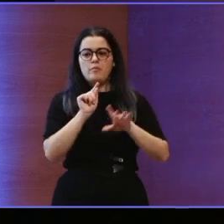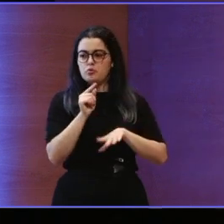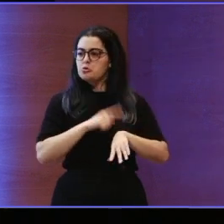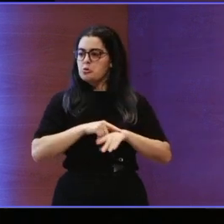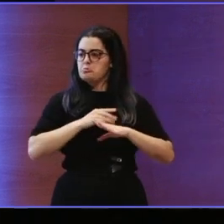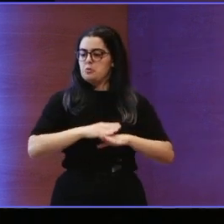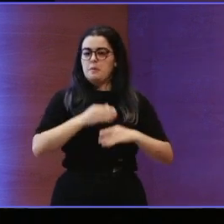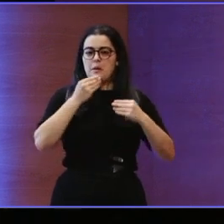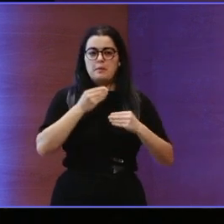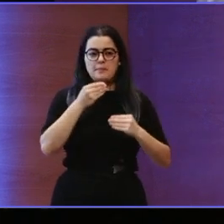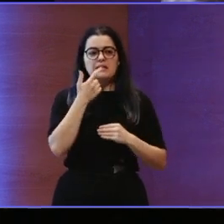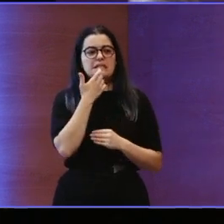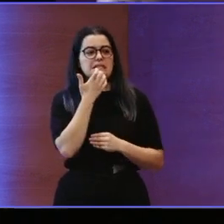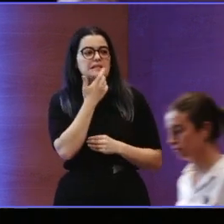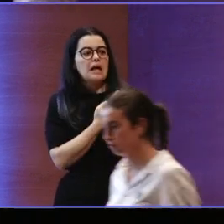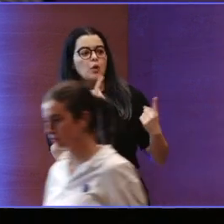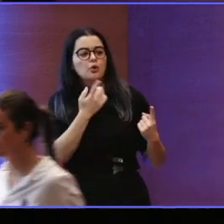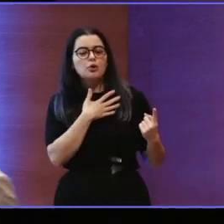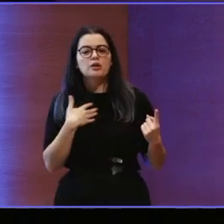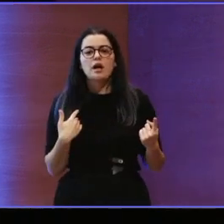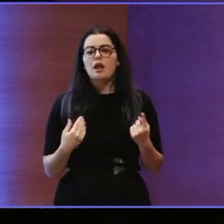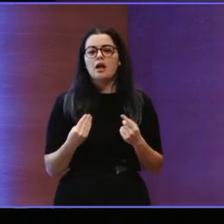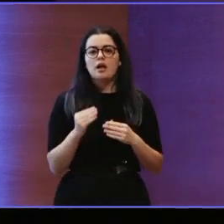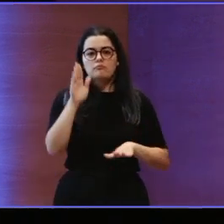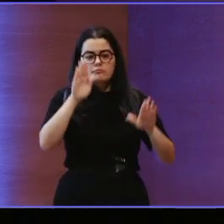si alguien quiere alguna